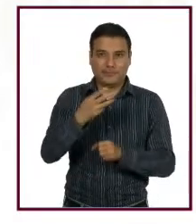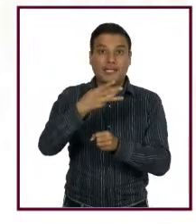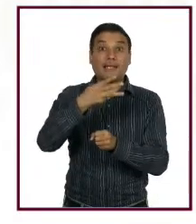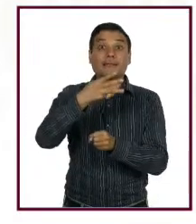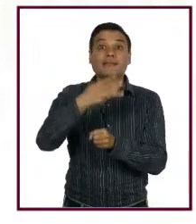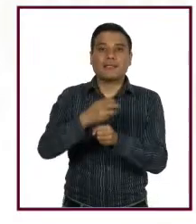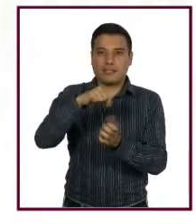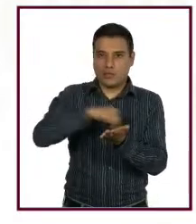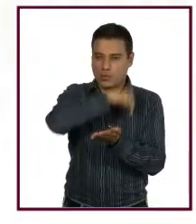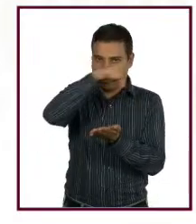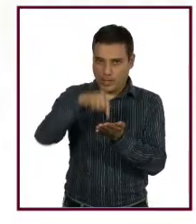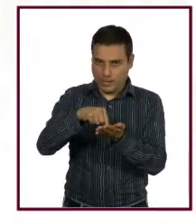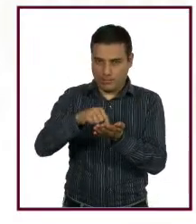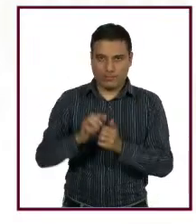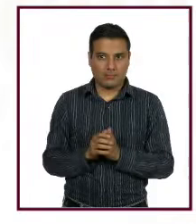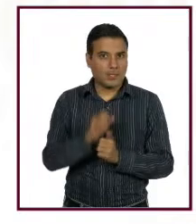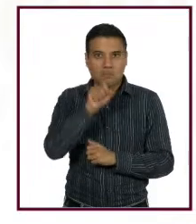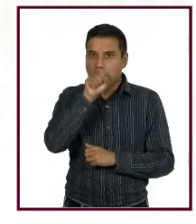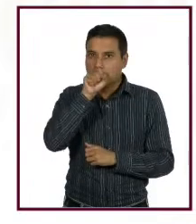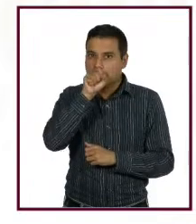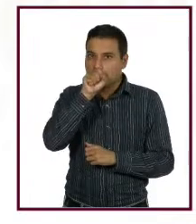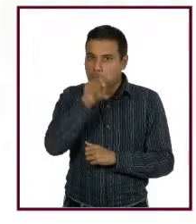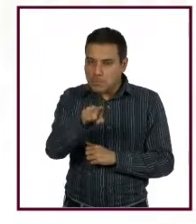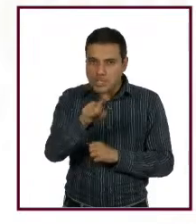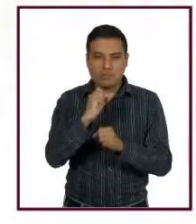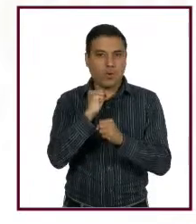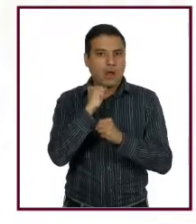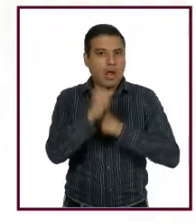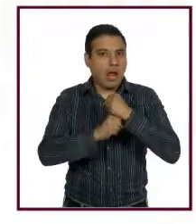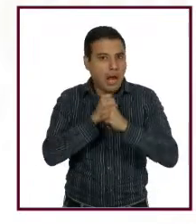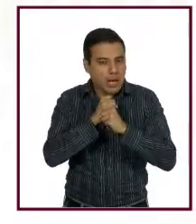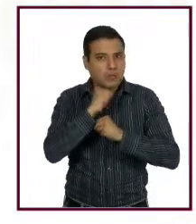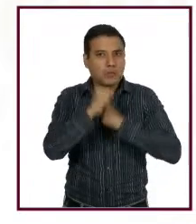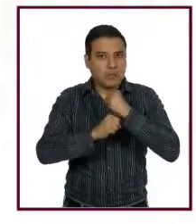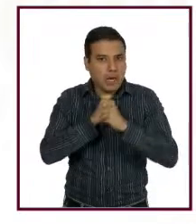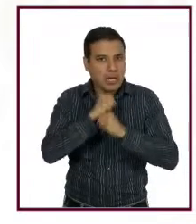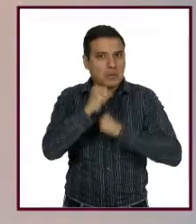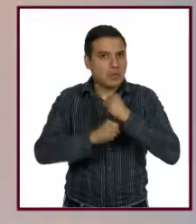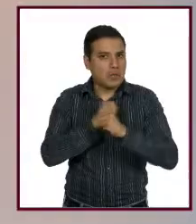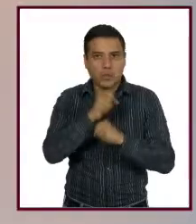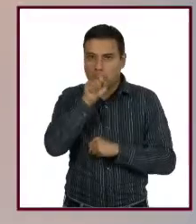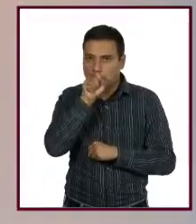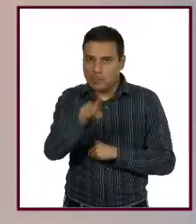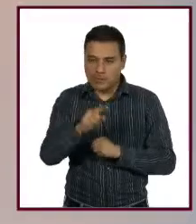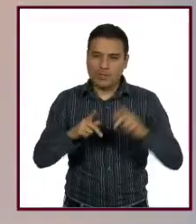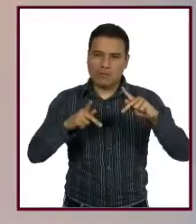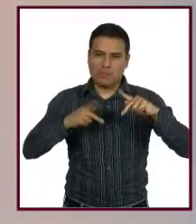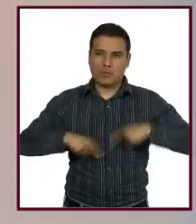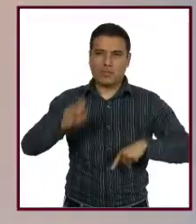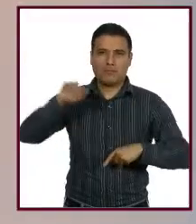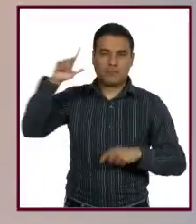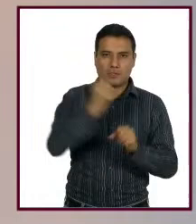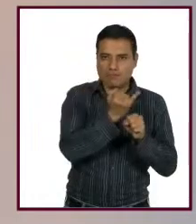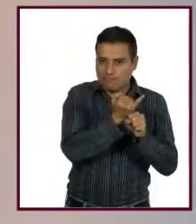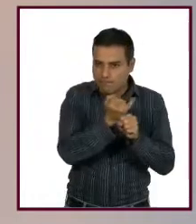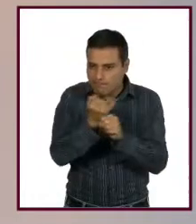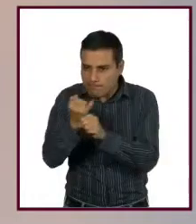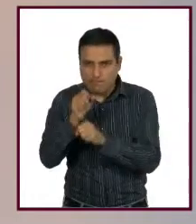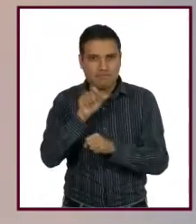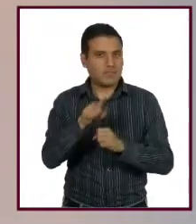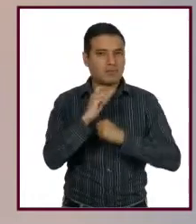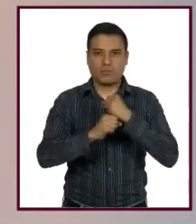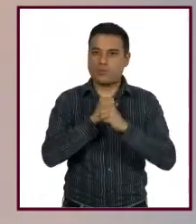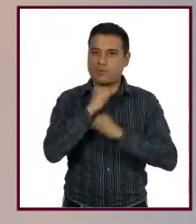lugar. Y así se ha mantenido durante varias mediciones que se han hecho con respecto a los estudios epidemiológicos. En